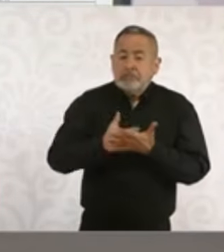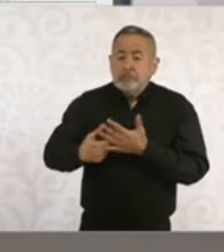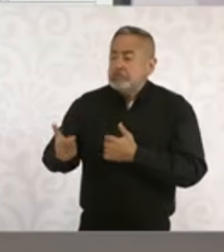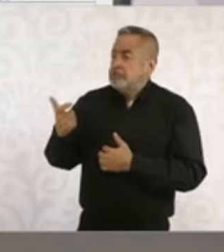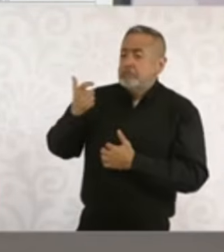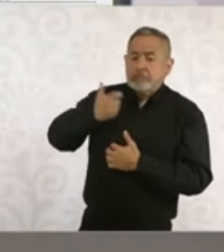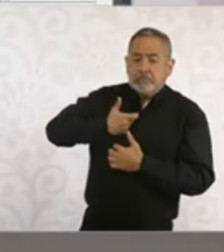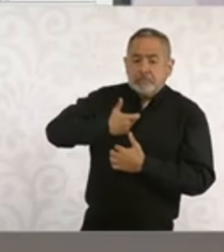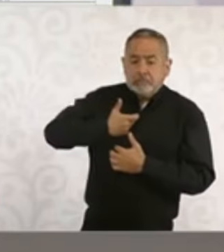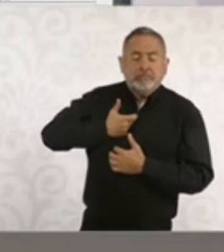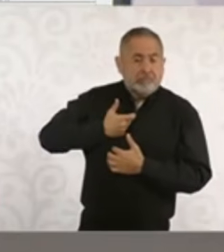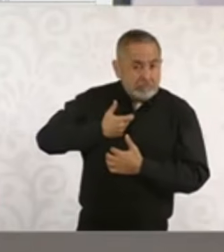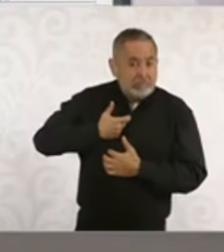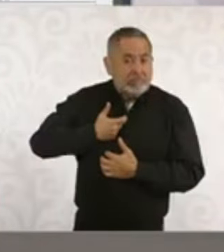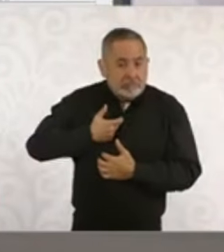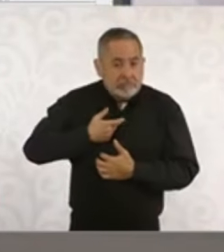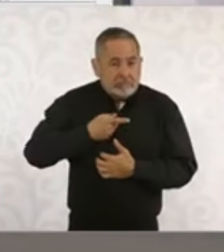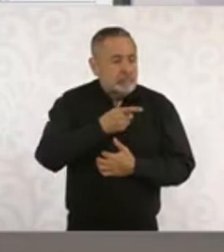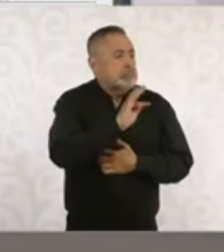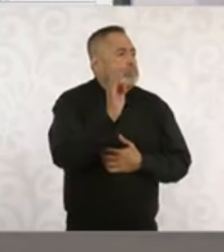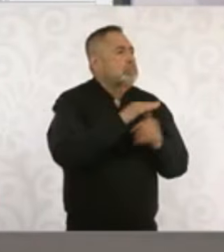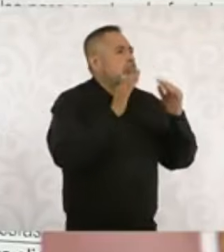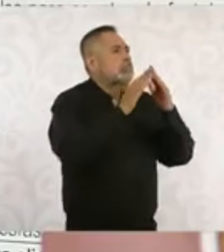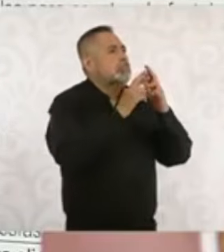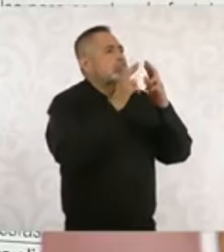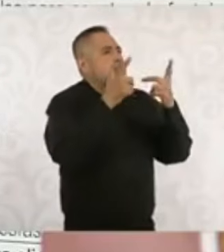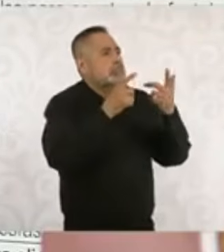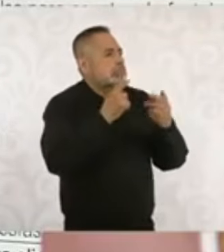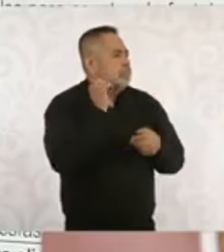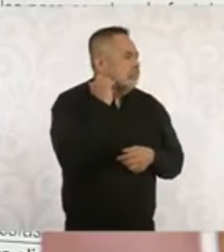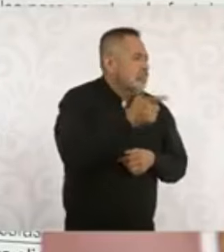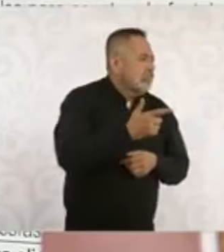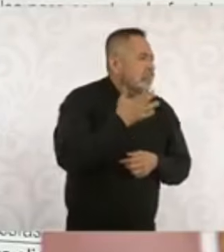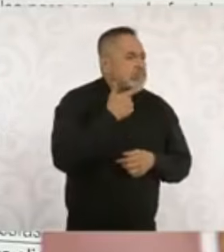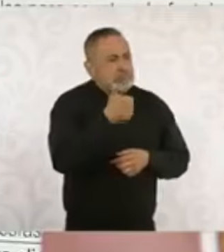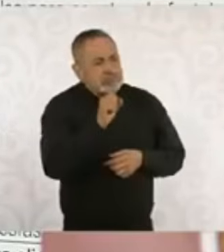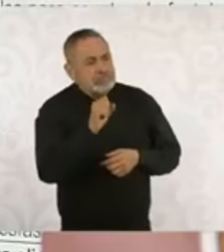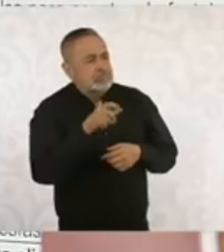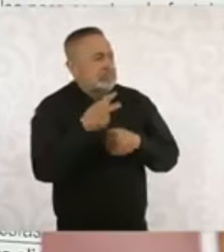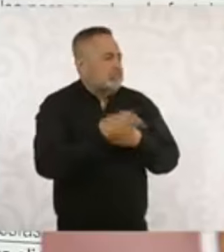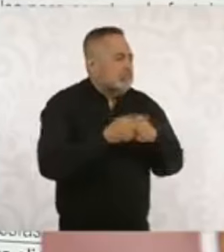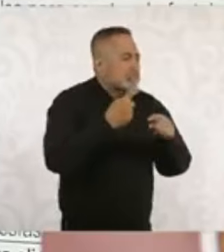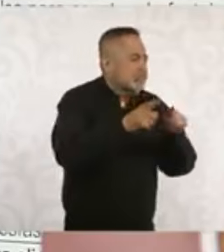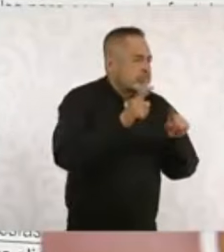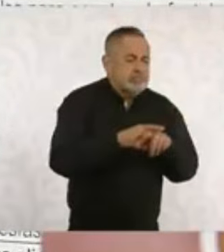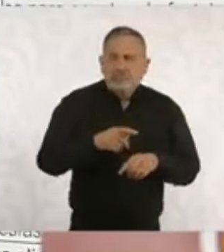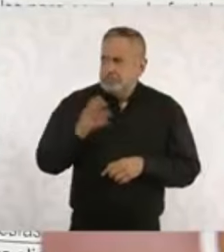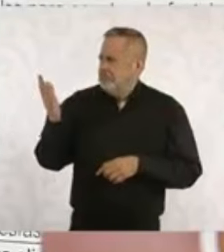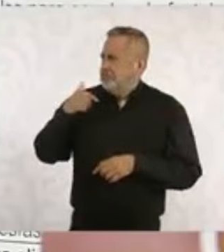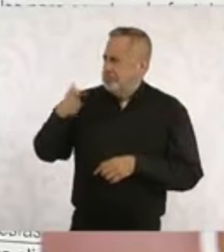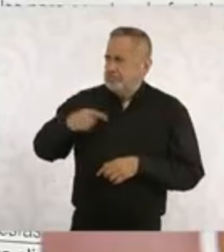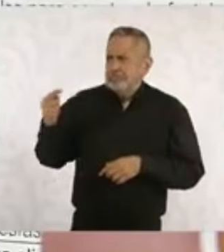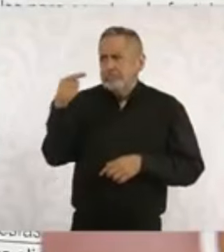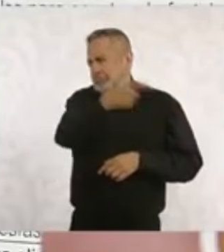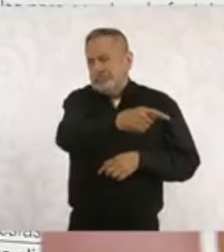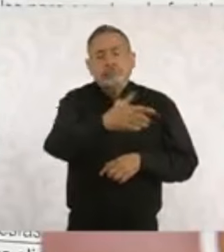conseguir especialista en reparación de electrodomésticos y electrónicos, conseguir servicio de gas, traslado de vestuario, compra de medicamentos